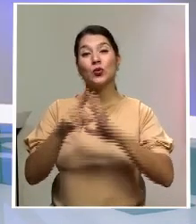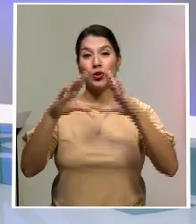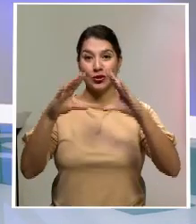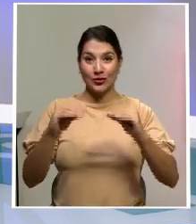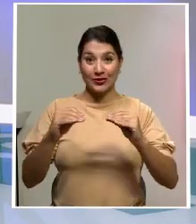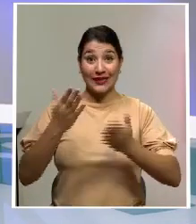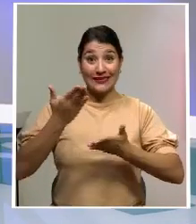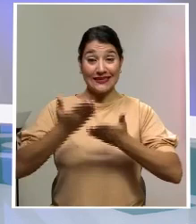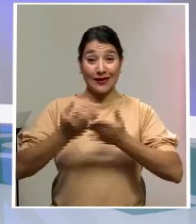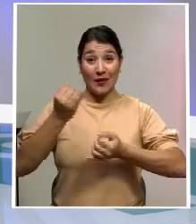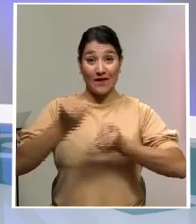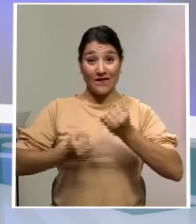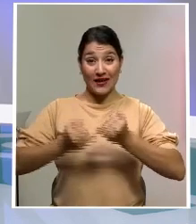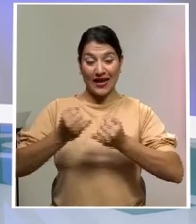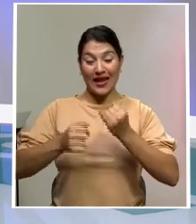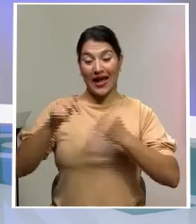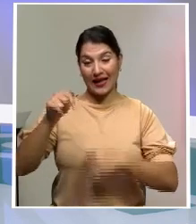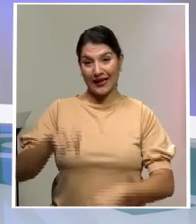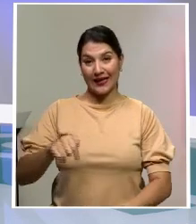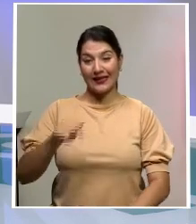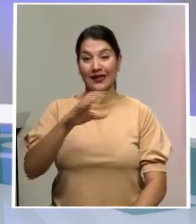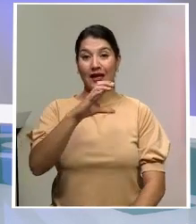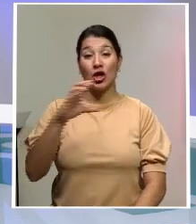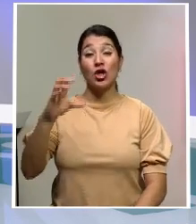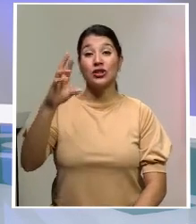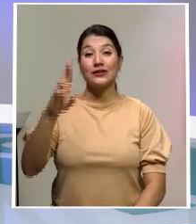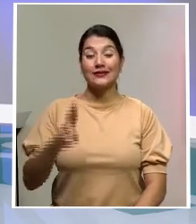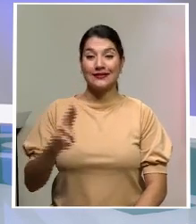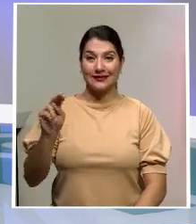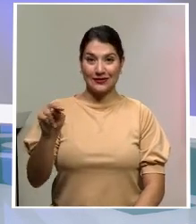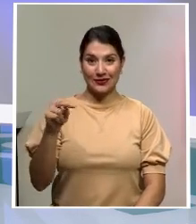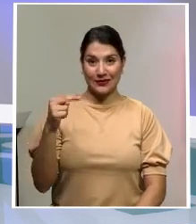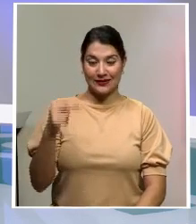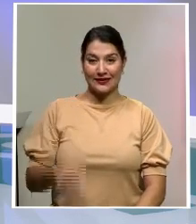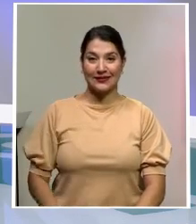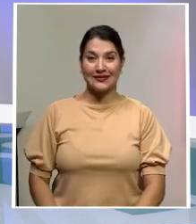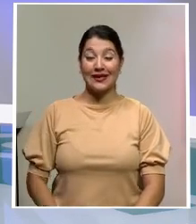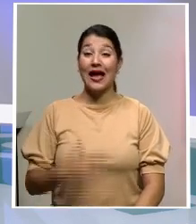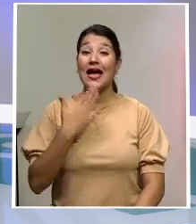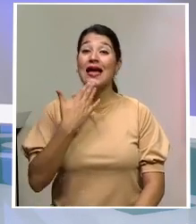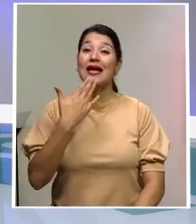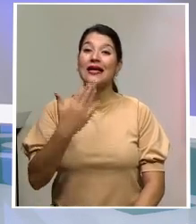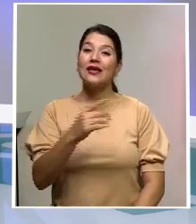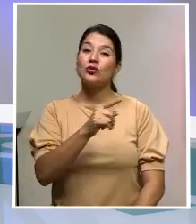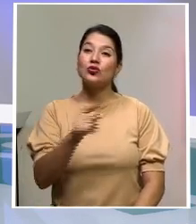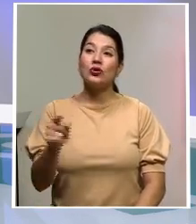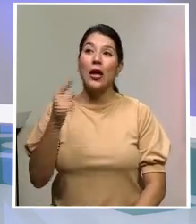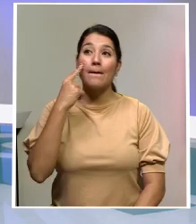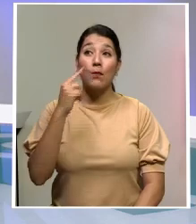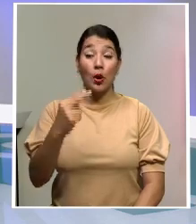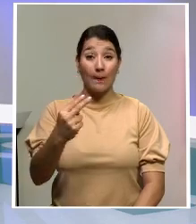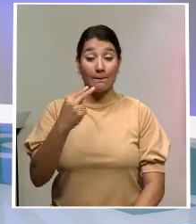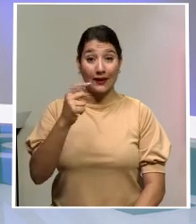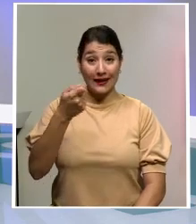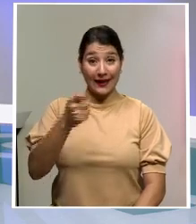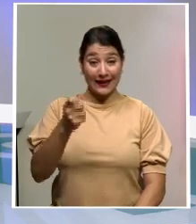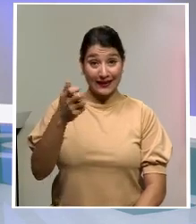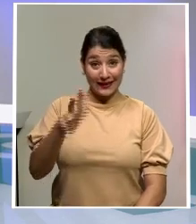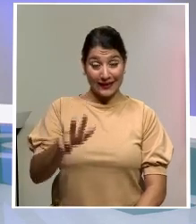minutos, llegamos al final de esta edición estelar de Costa Rica Noticias. Gracias por informarse con Canal